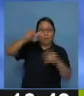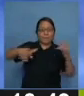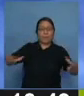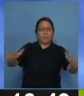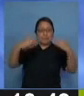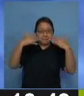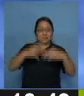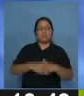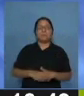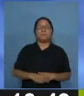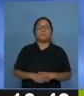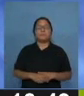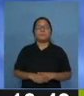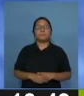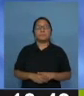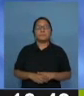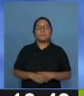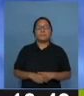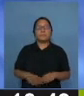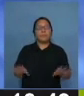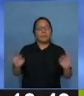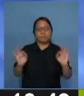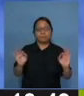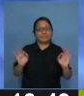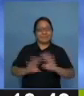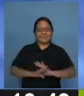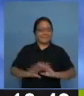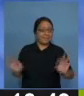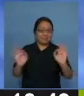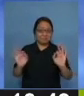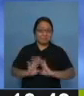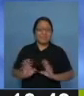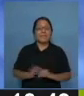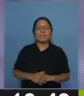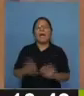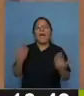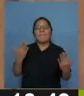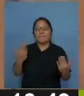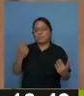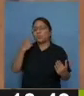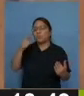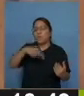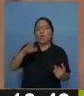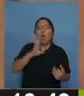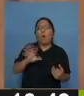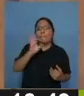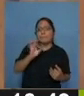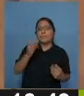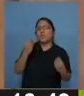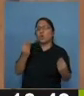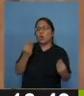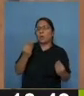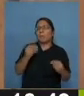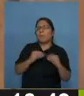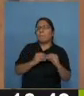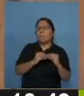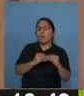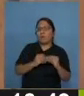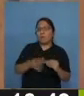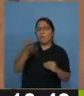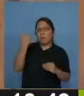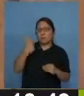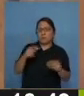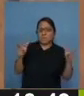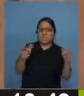Así que bueno, estamos listos. ¿Cómo ven el conflicto, teniendo en cuenta que ayer hubo una extensa reunión en horas de la